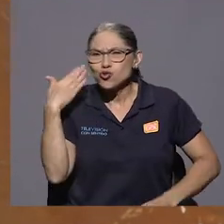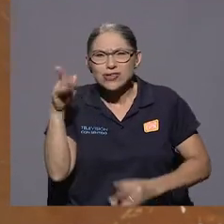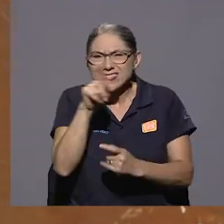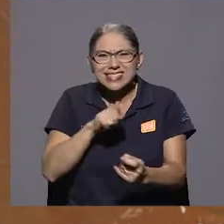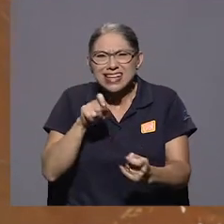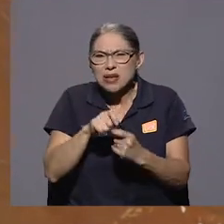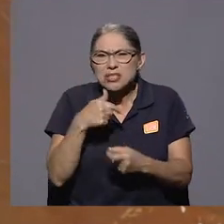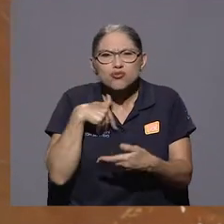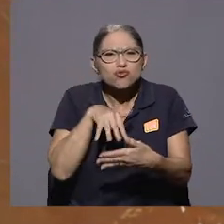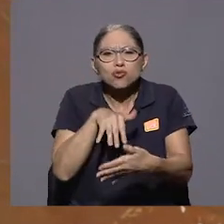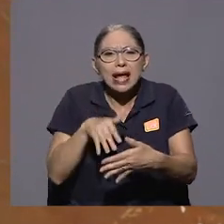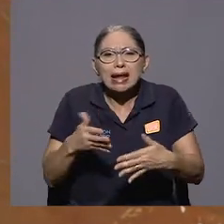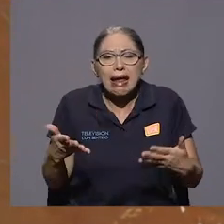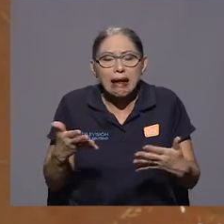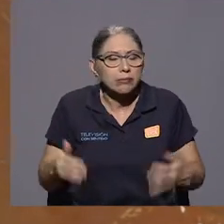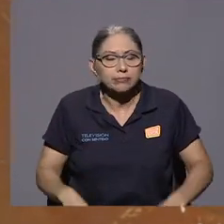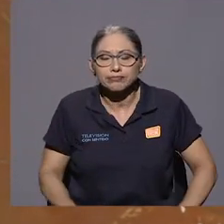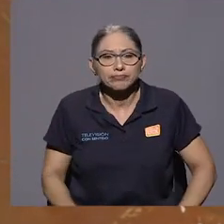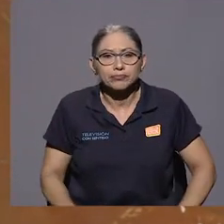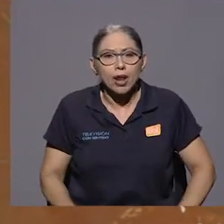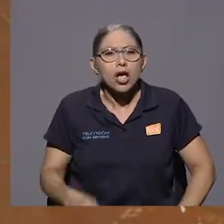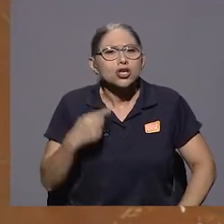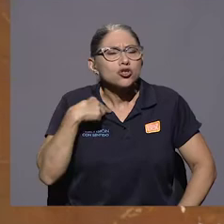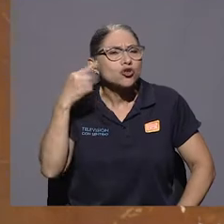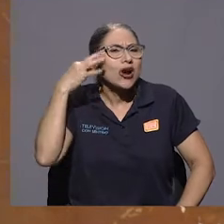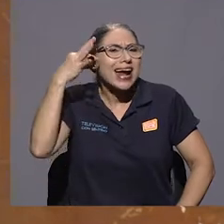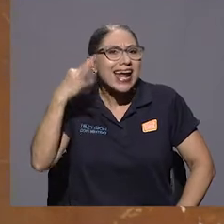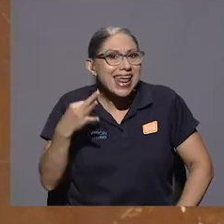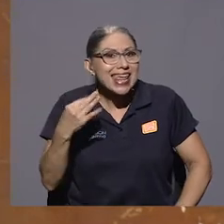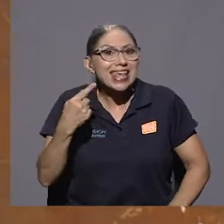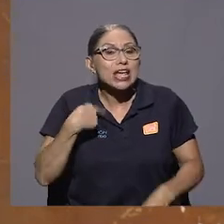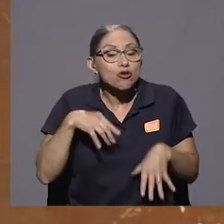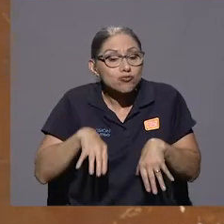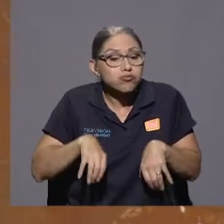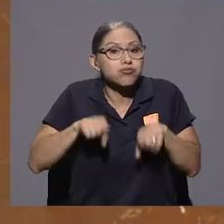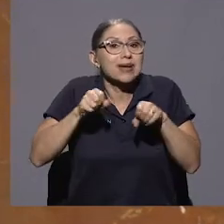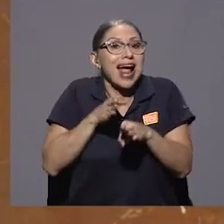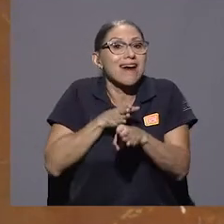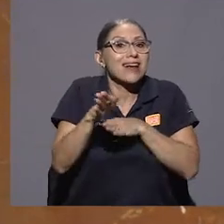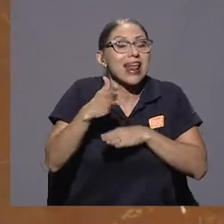claro qué era lo que quería estudiar. Pensé que iba a asumir la carrera